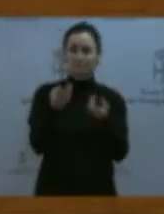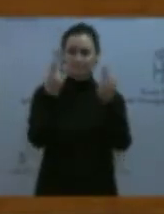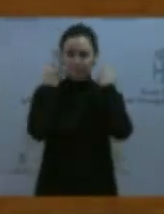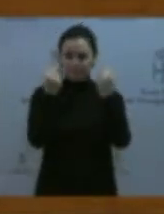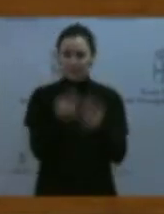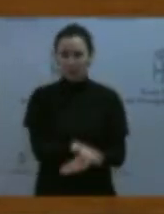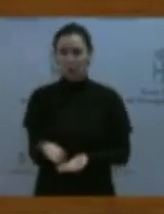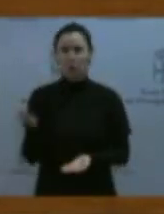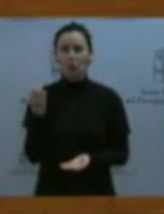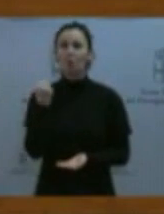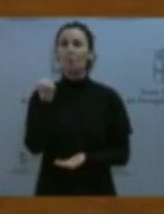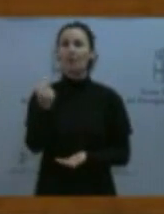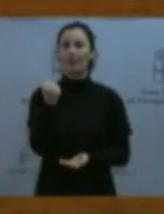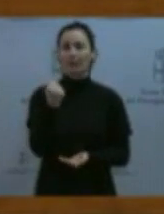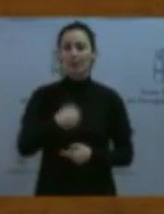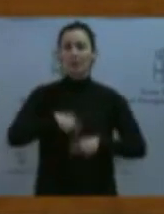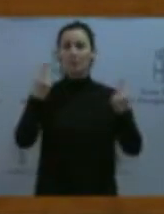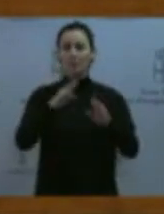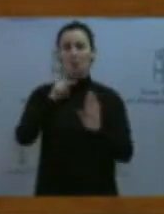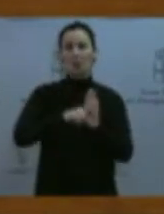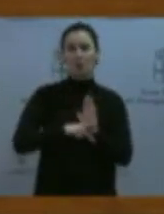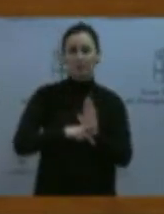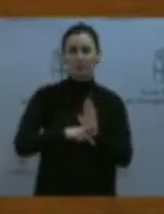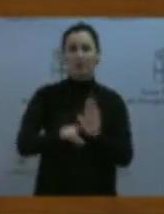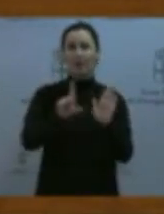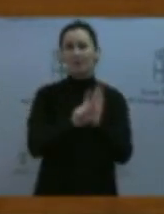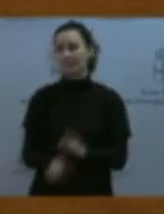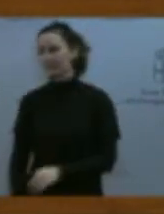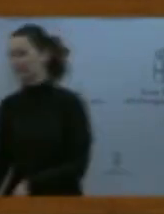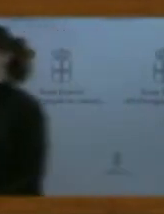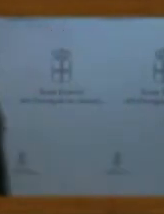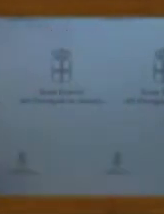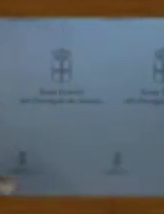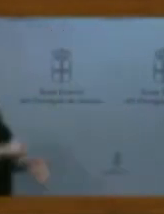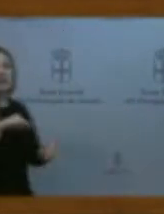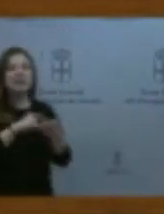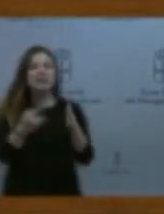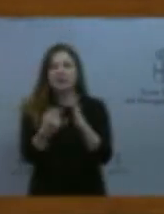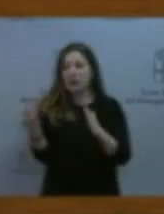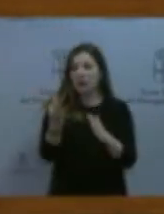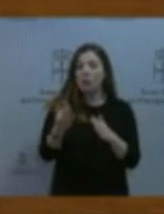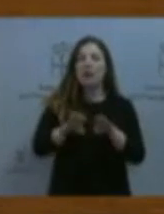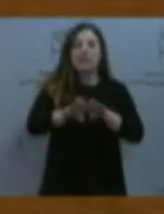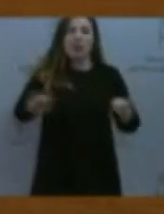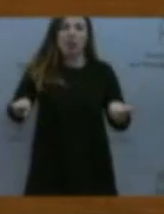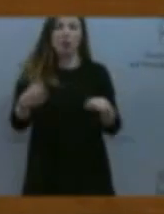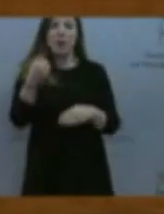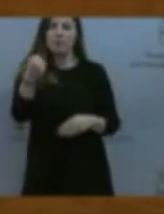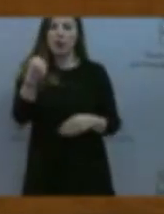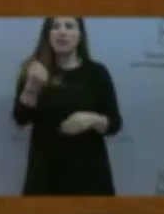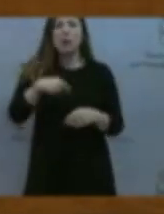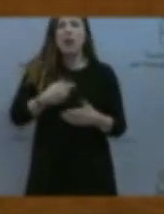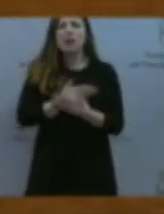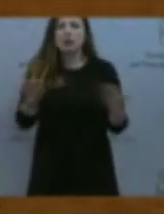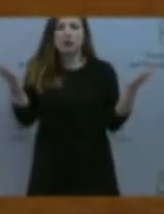normas jurídicas, sistema basado en la separación de poderes y no en la desconfianza de unos poderes hacia otros. La subordinación